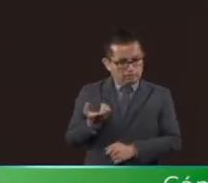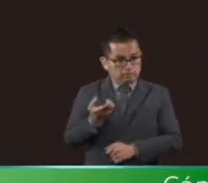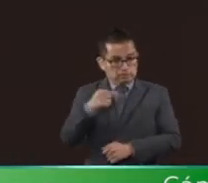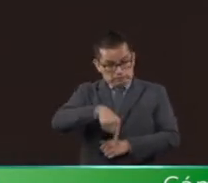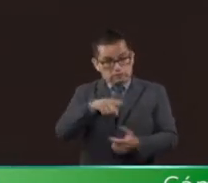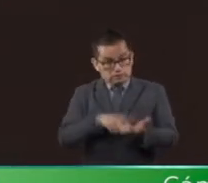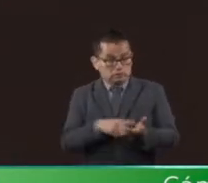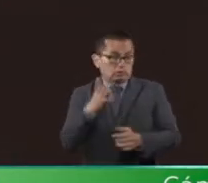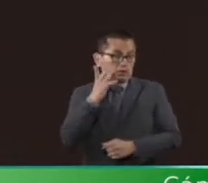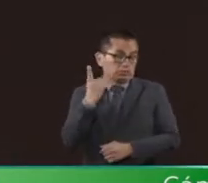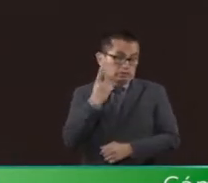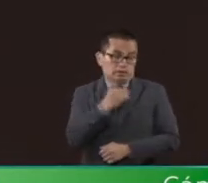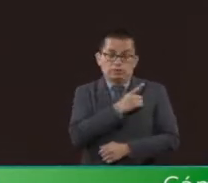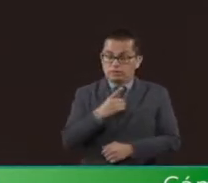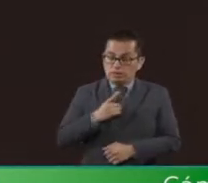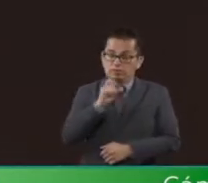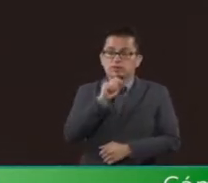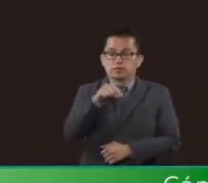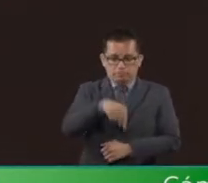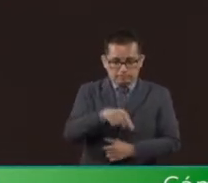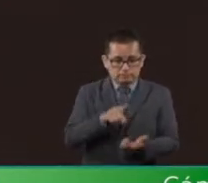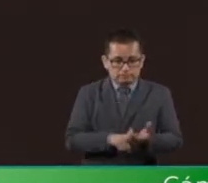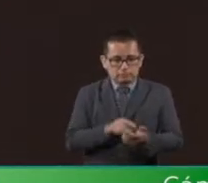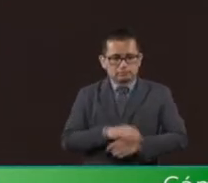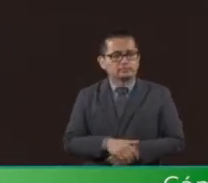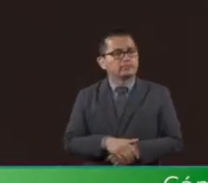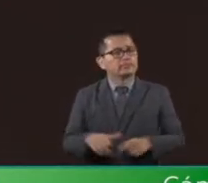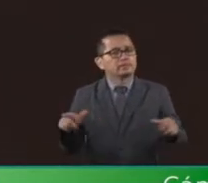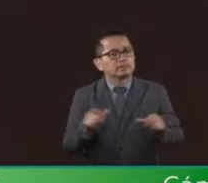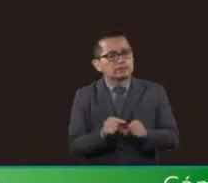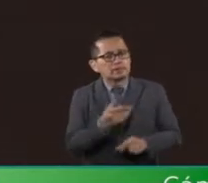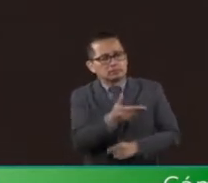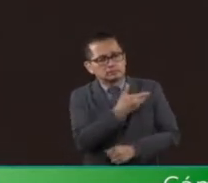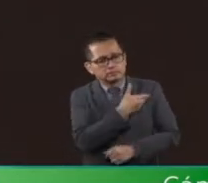del Congreso y de la Cámara de Diputados. Es cuanto, presidente. Muchas gracias.